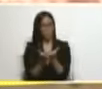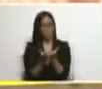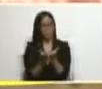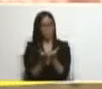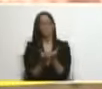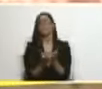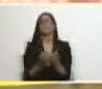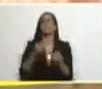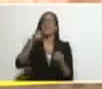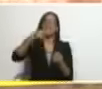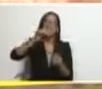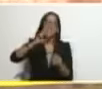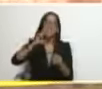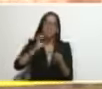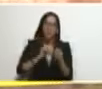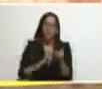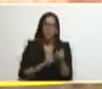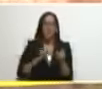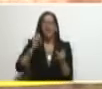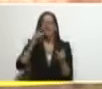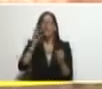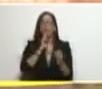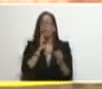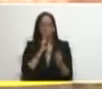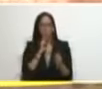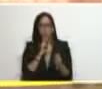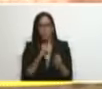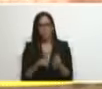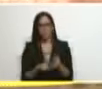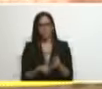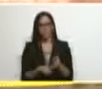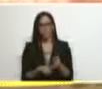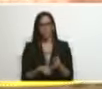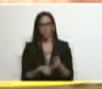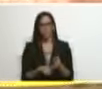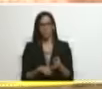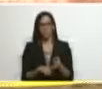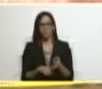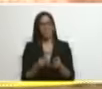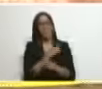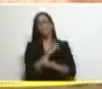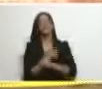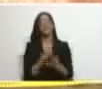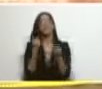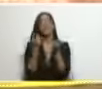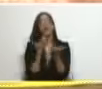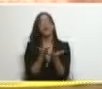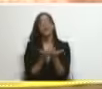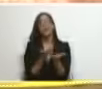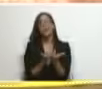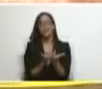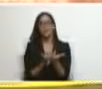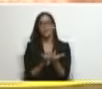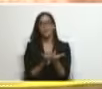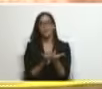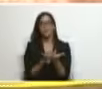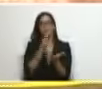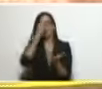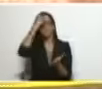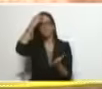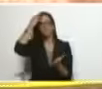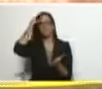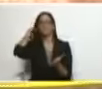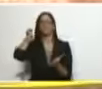de hierro, aluminio, oro. La potencia económica de una de las